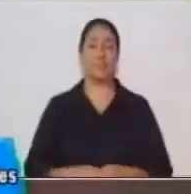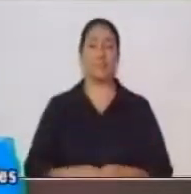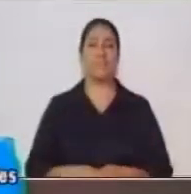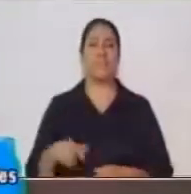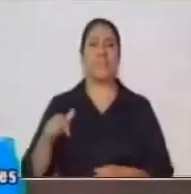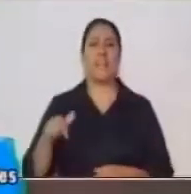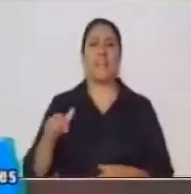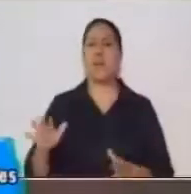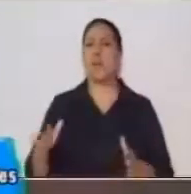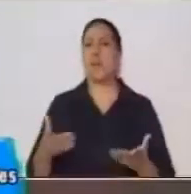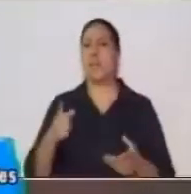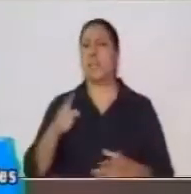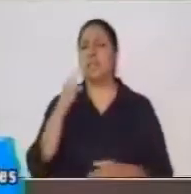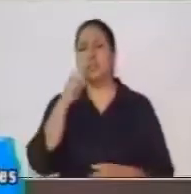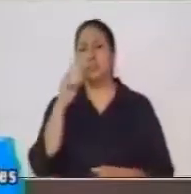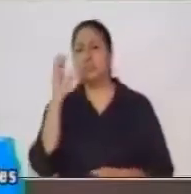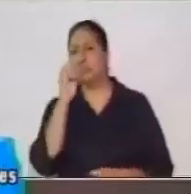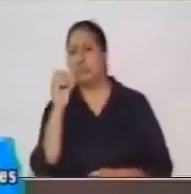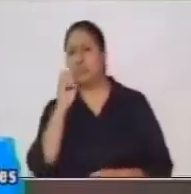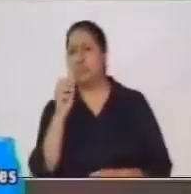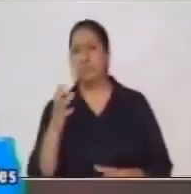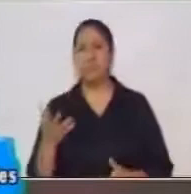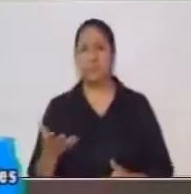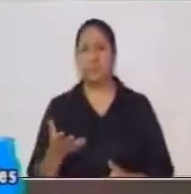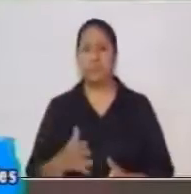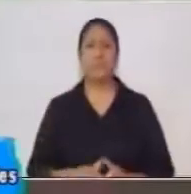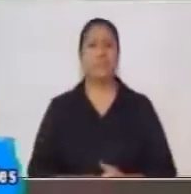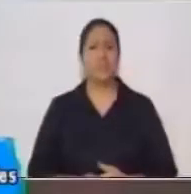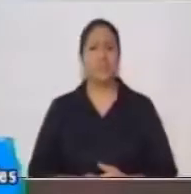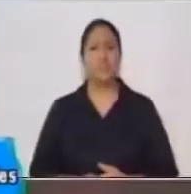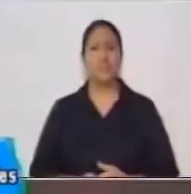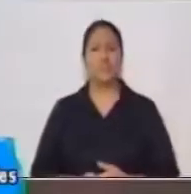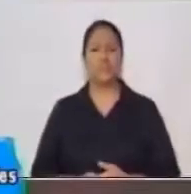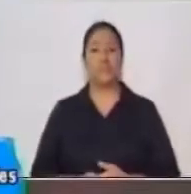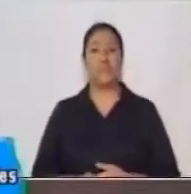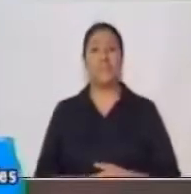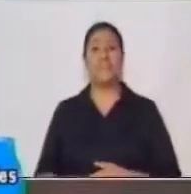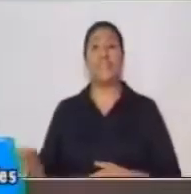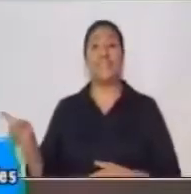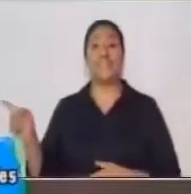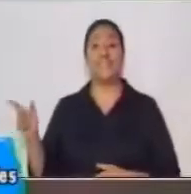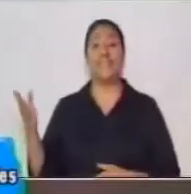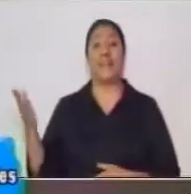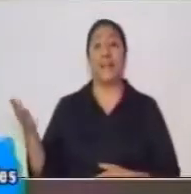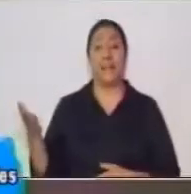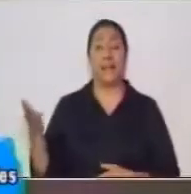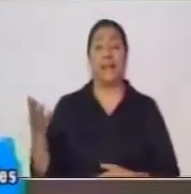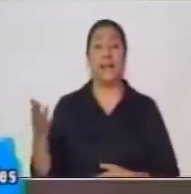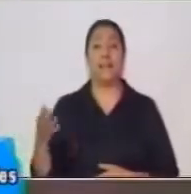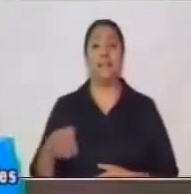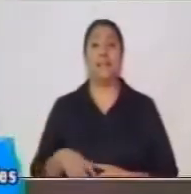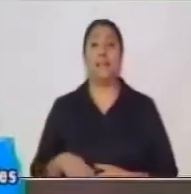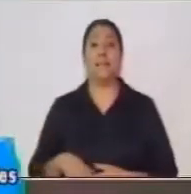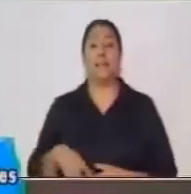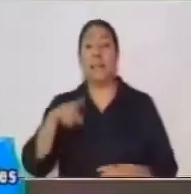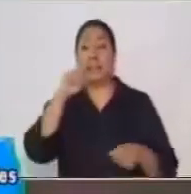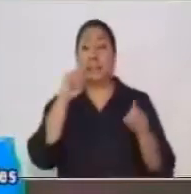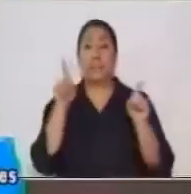también estás observando acá? Estás observando que estamos también con